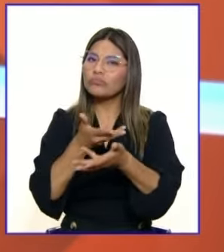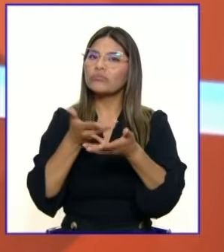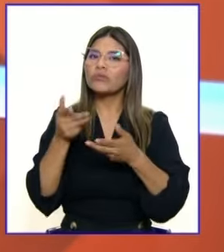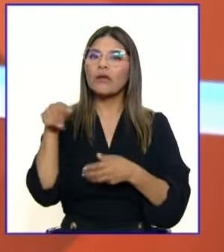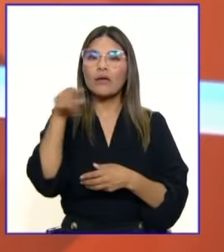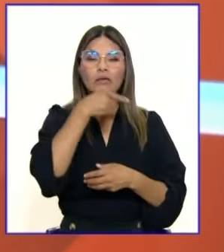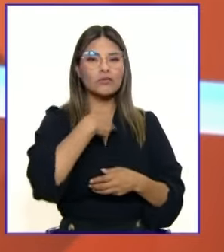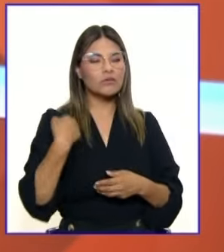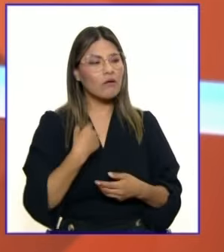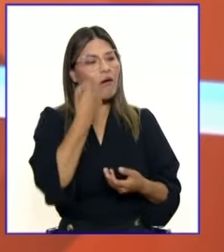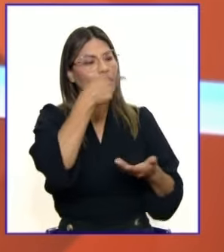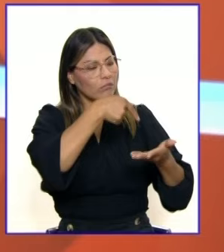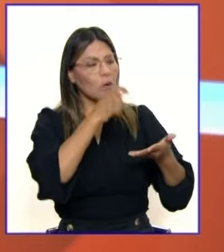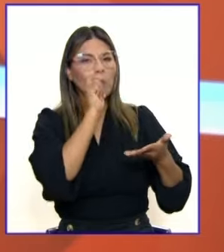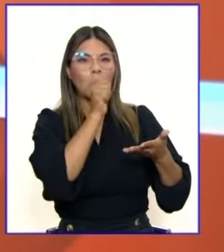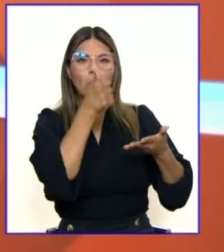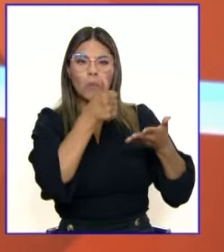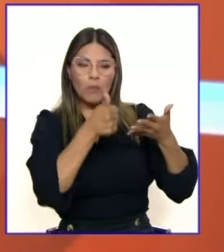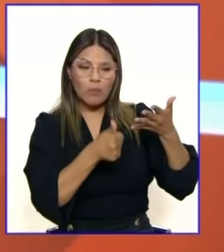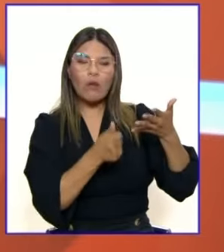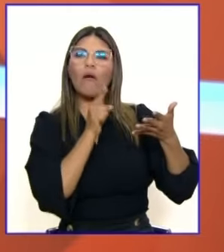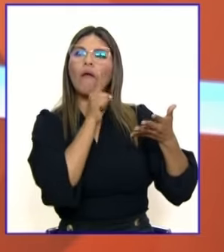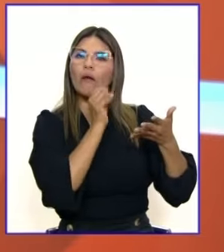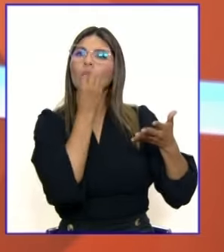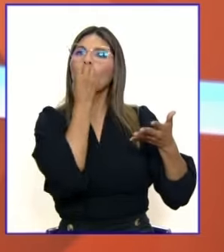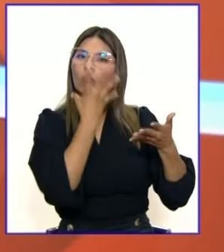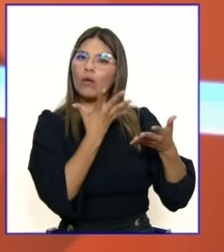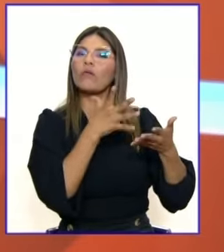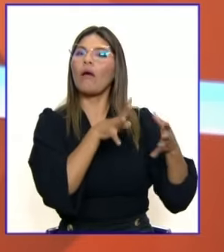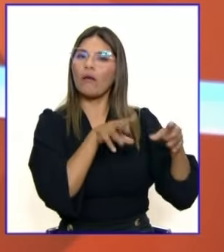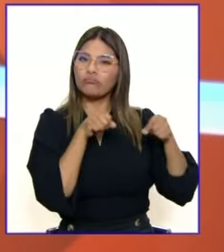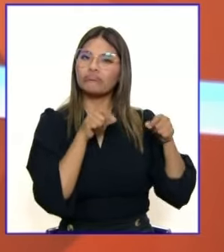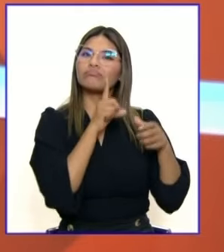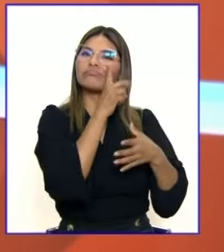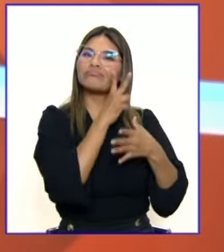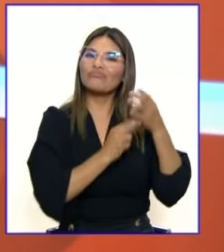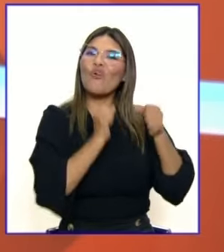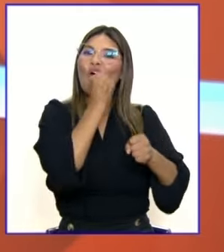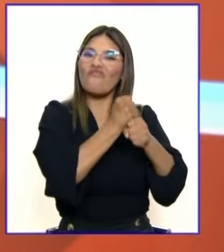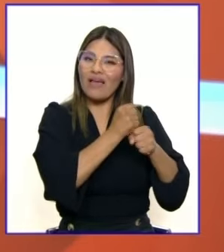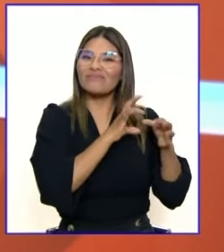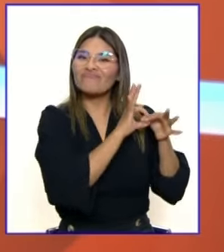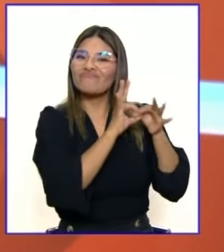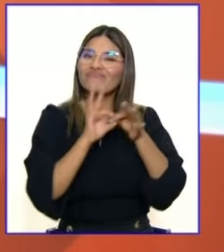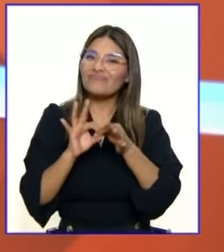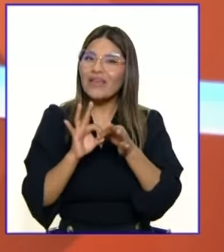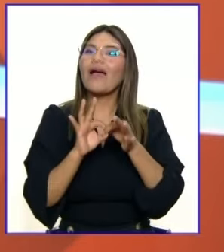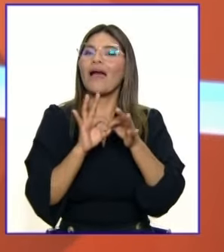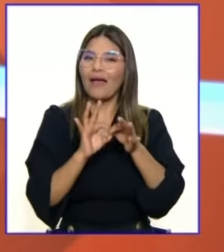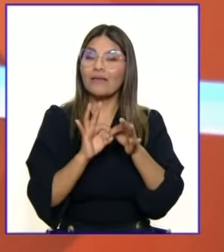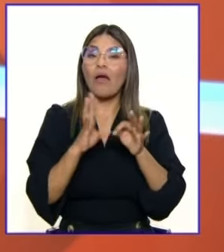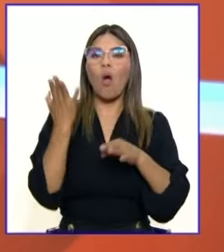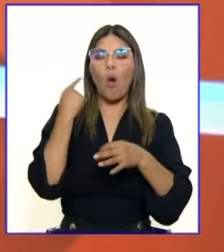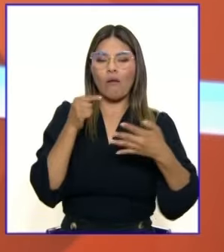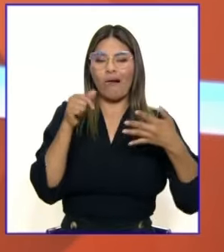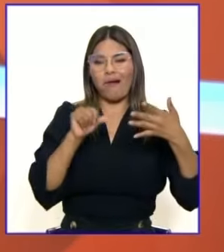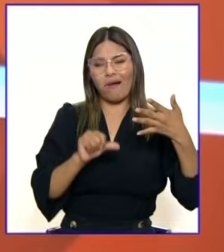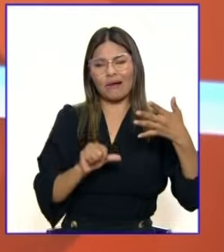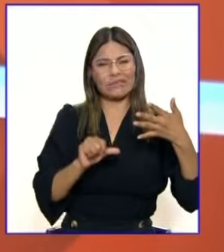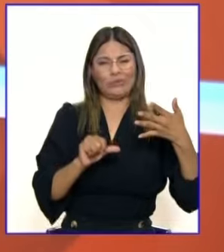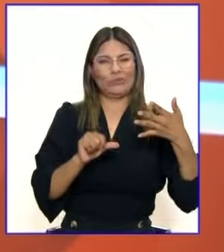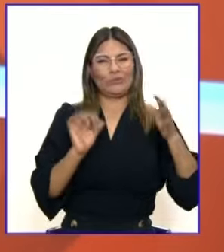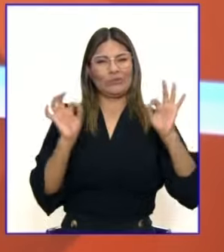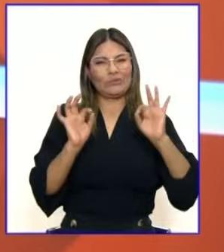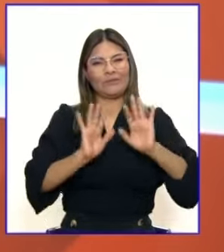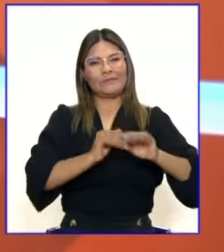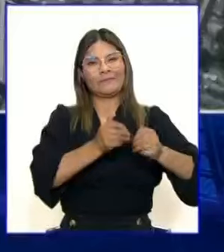confianza que ya no es de, digamos, ni siquiera de un año, de muchos años. De tal manera que esa negociación, que al principio eran de solamente